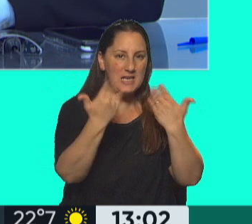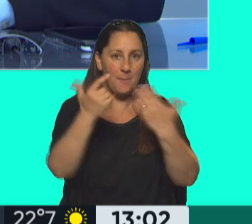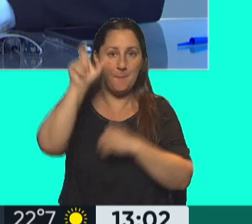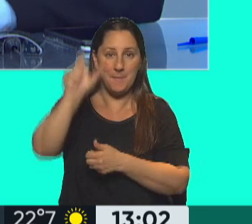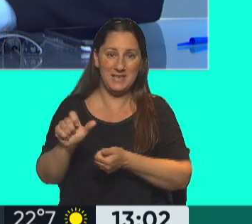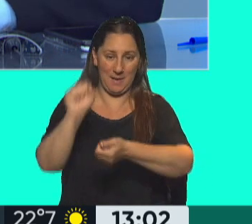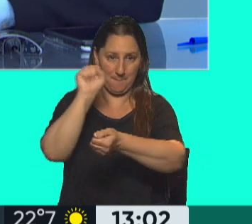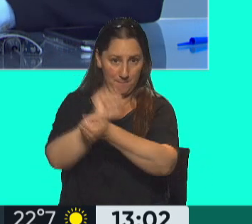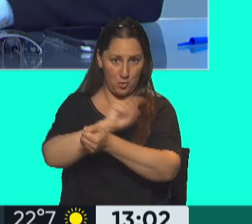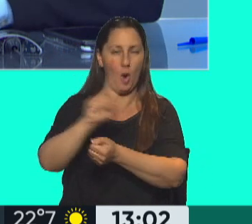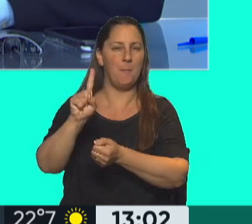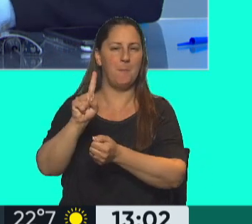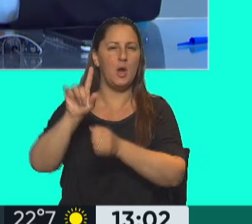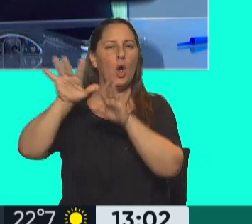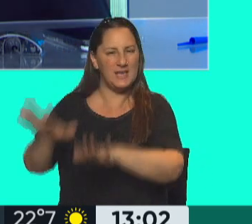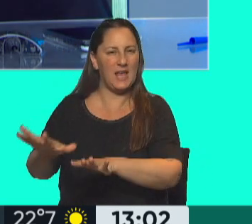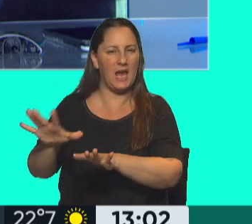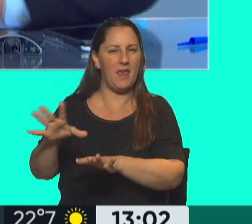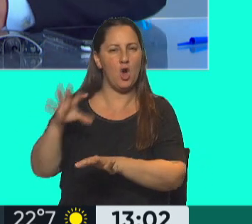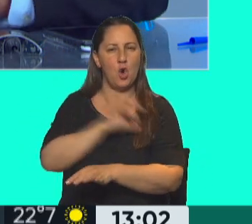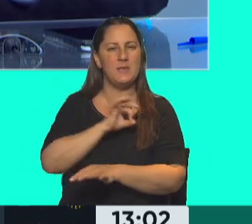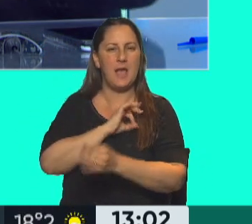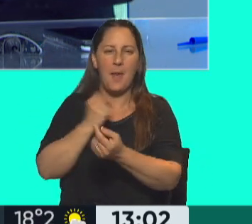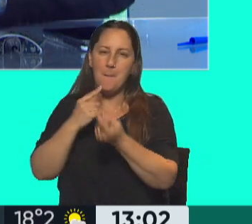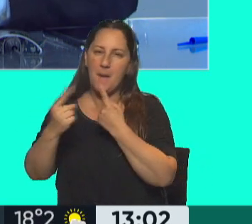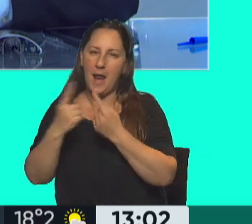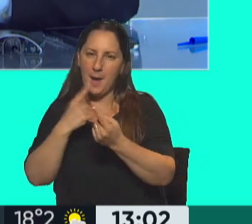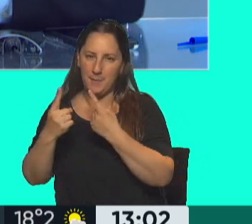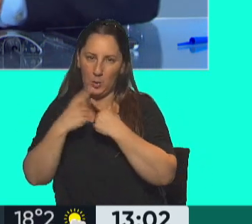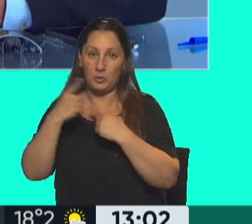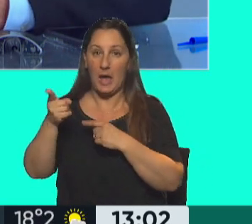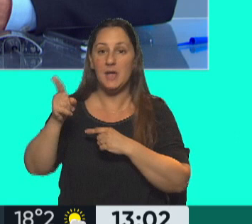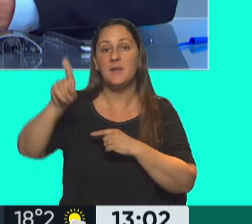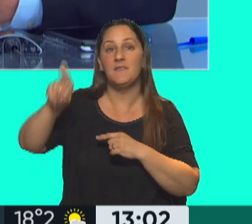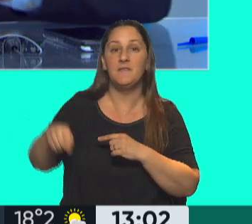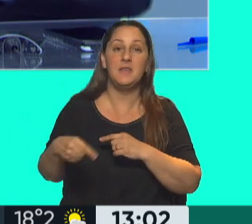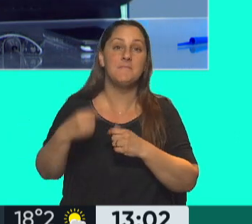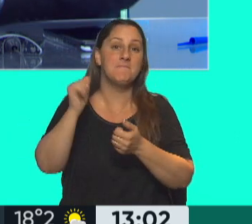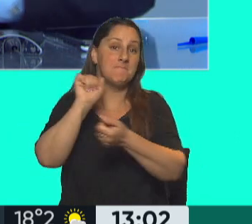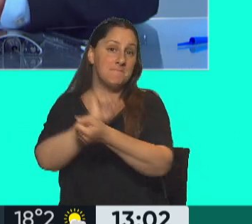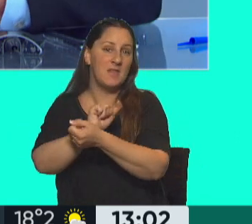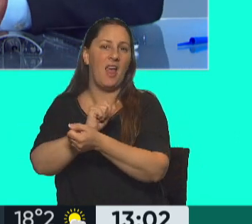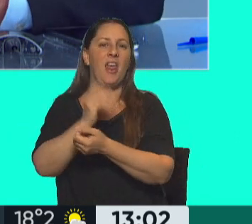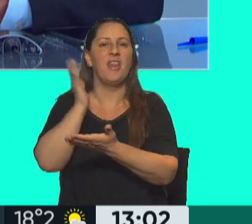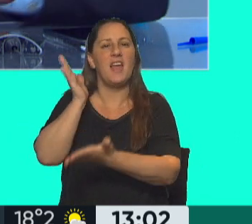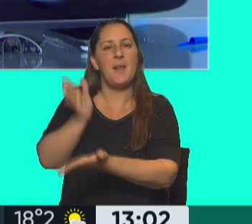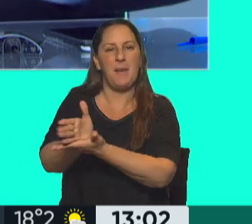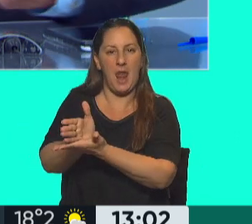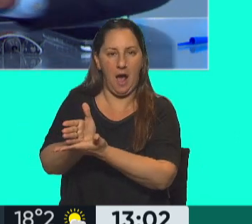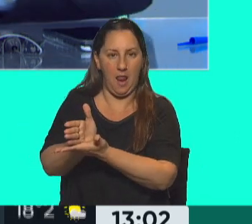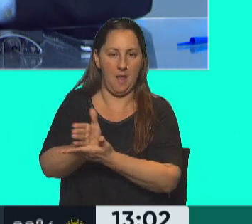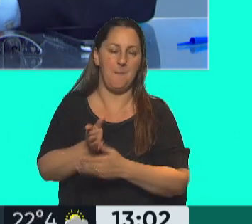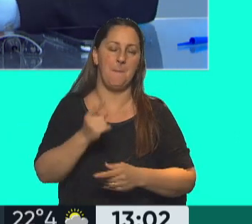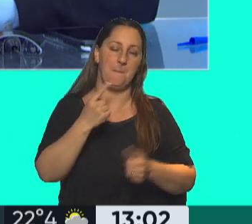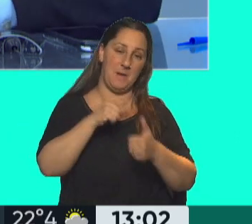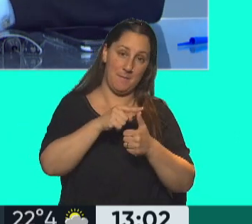personas demoradas. Bien. Es decir, o sea que podría haber datos... Podría derivar en algún tipo de detención por el delito penal que significa, por un